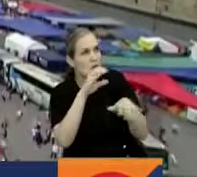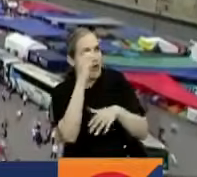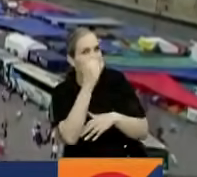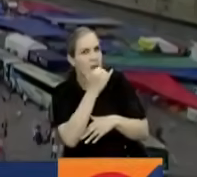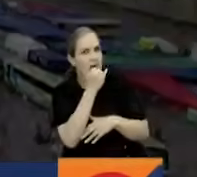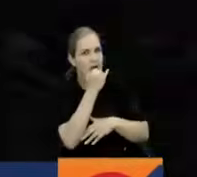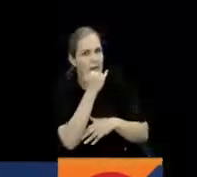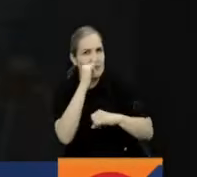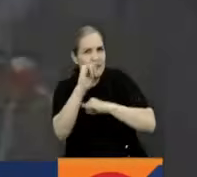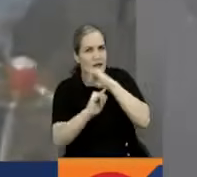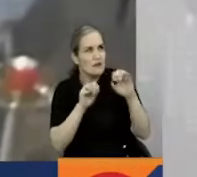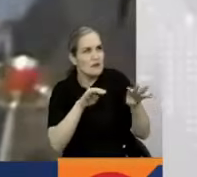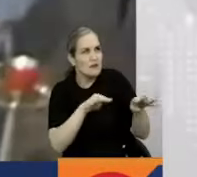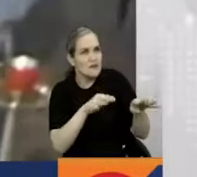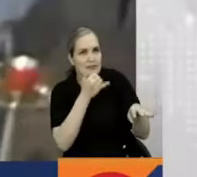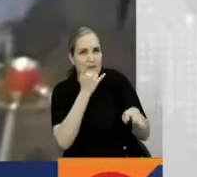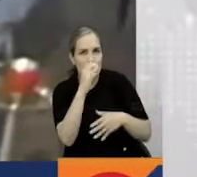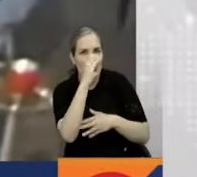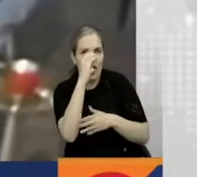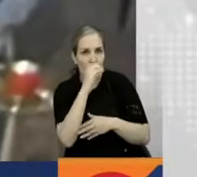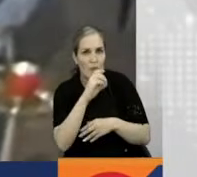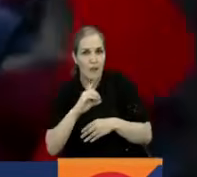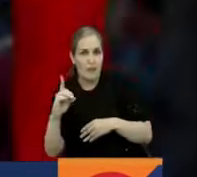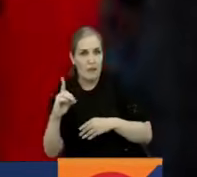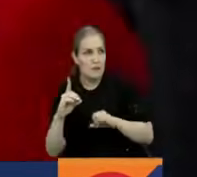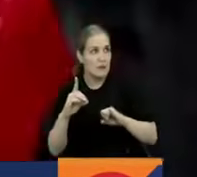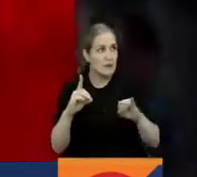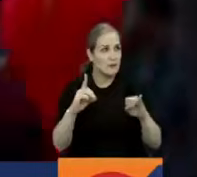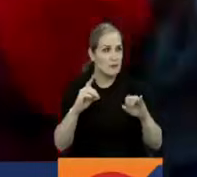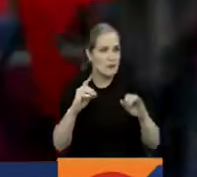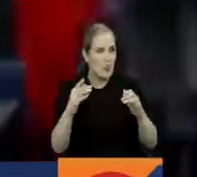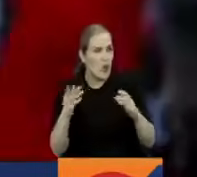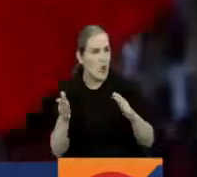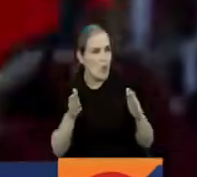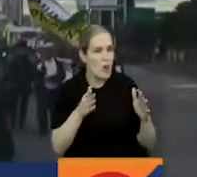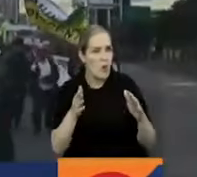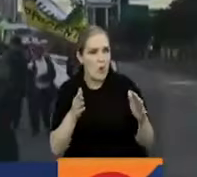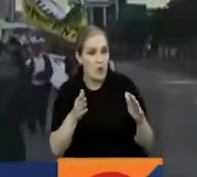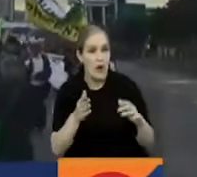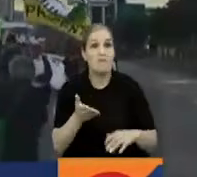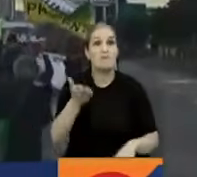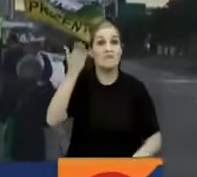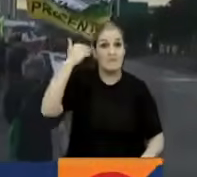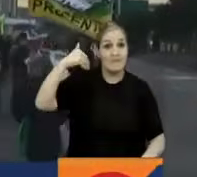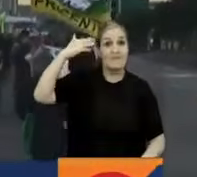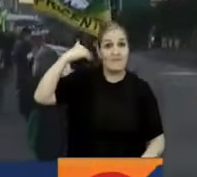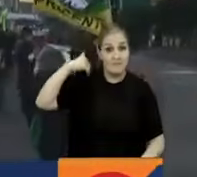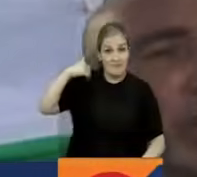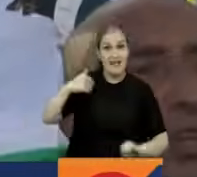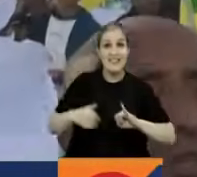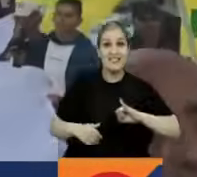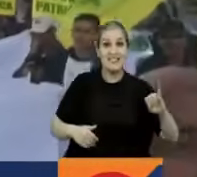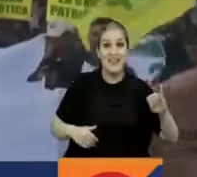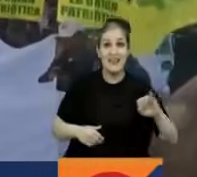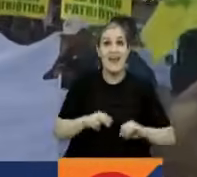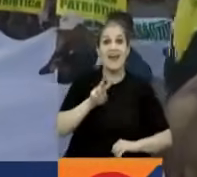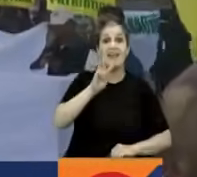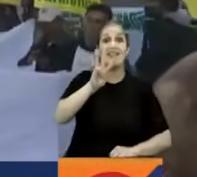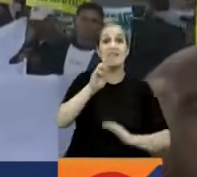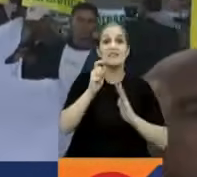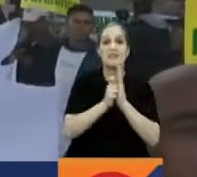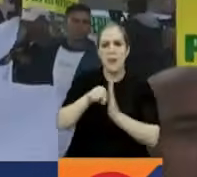también. La sombra de los asesinatos de 3 candidatos presidenciales de izquierda